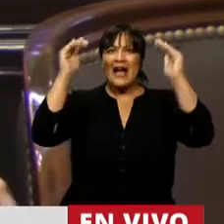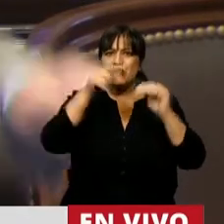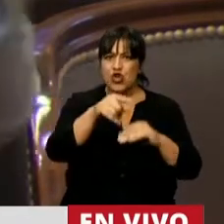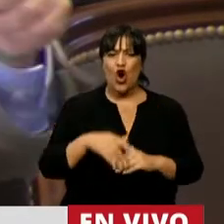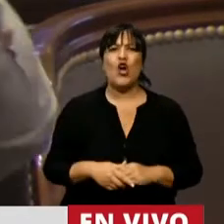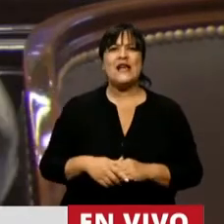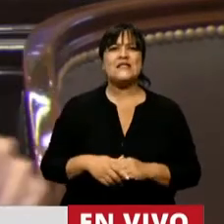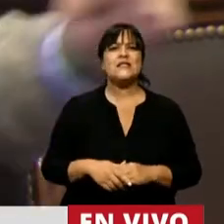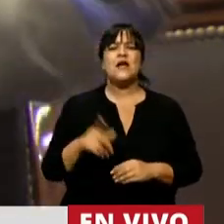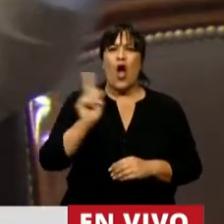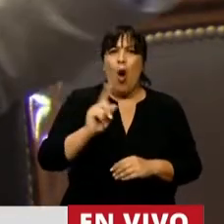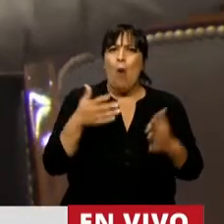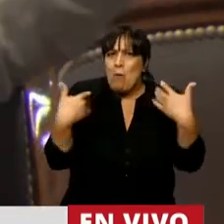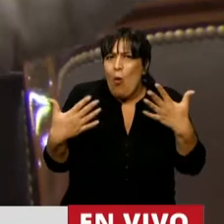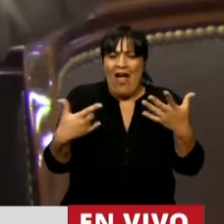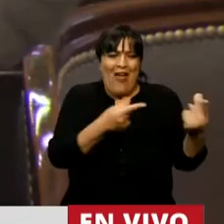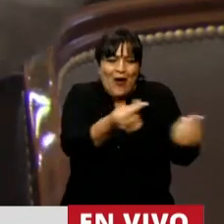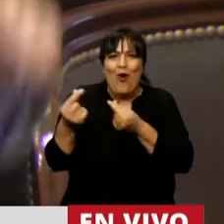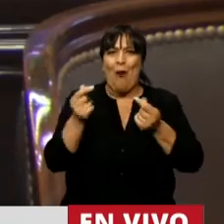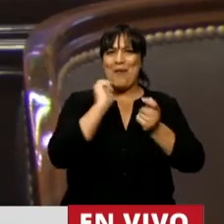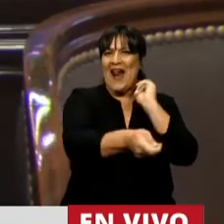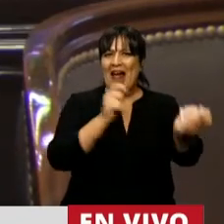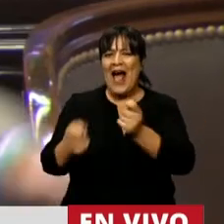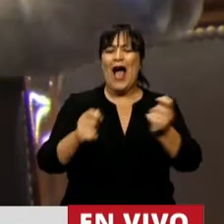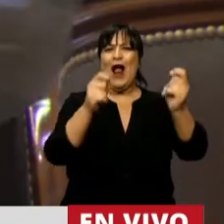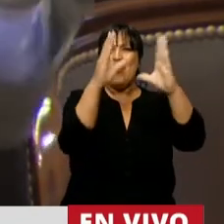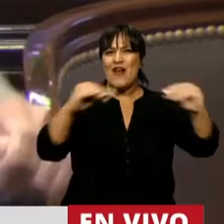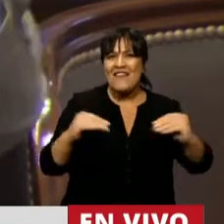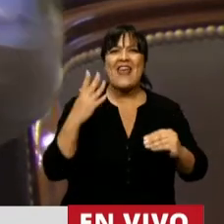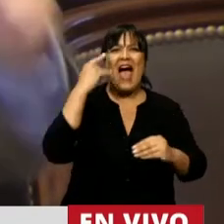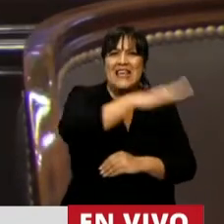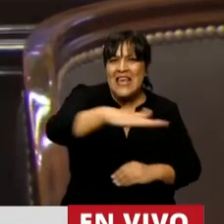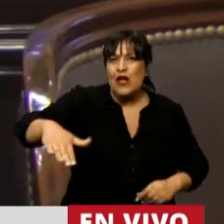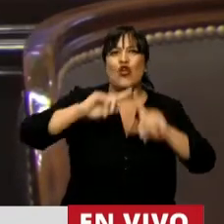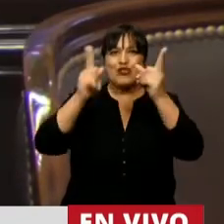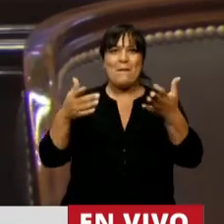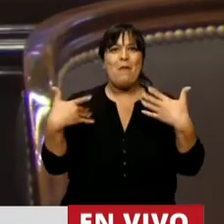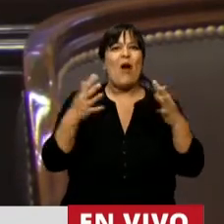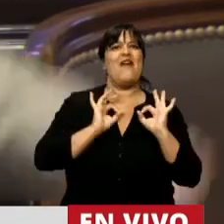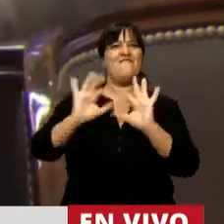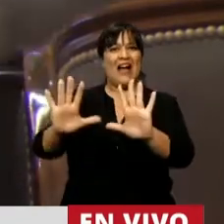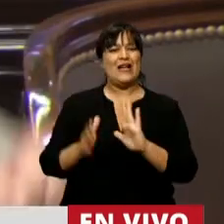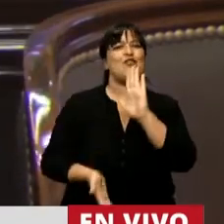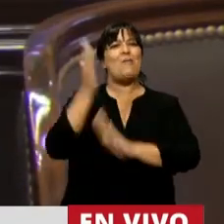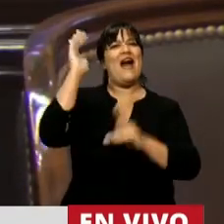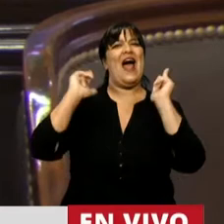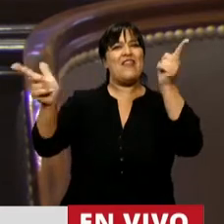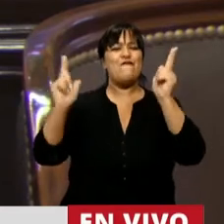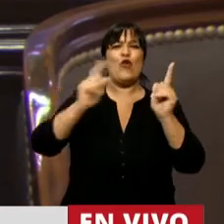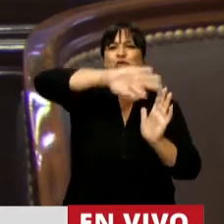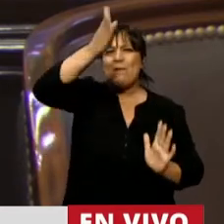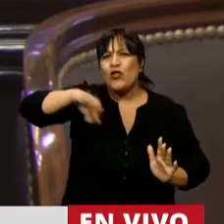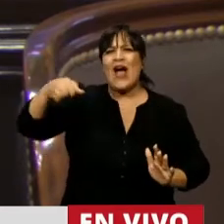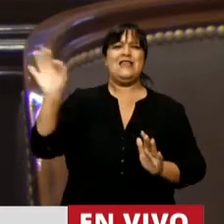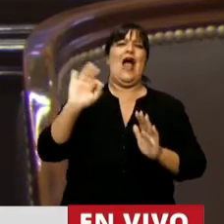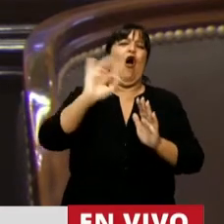no solamente podían comprar un regalo de navidad a sus nietos sino también se podían ir de vacaciones a disfrutar de la montaña de